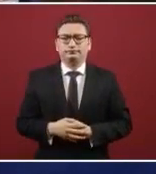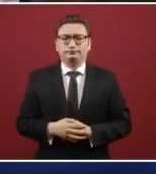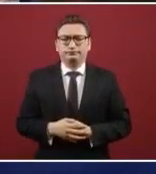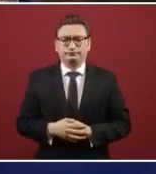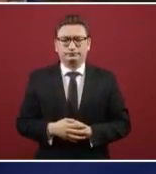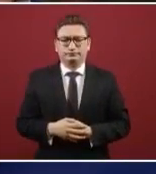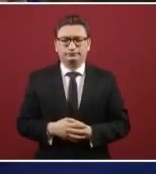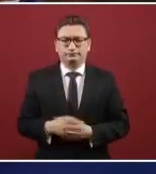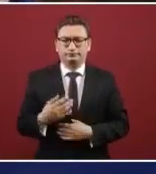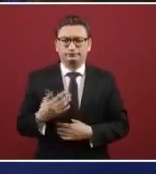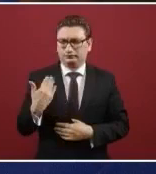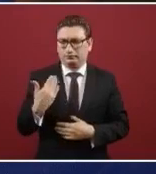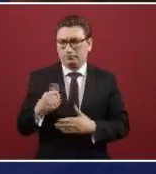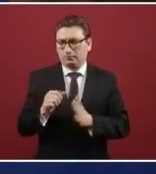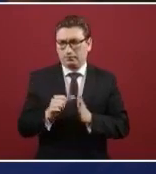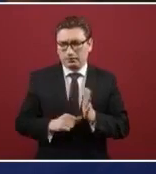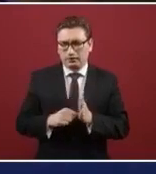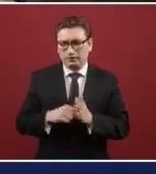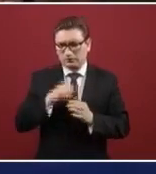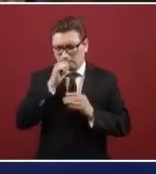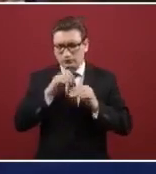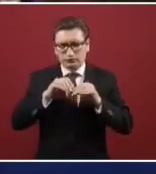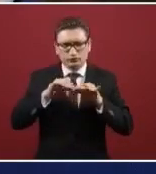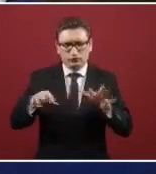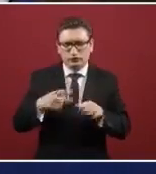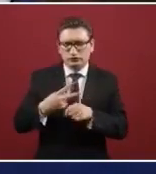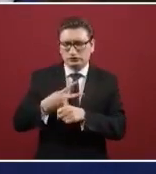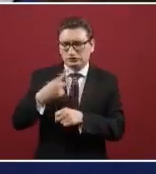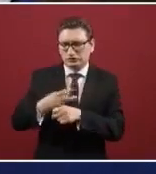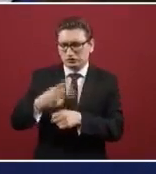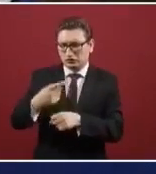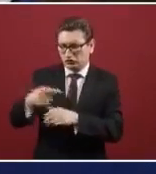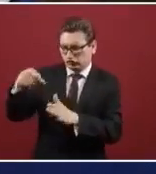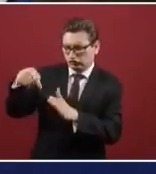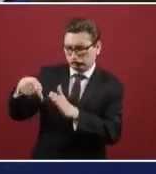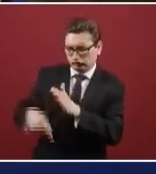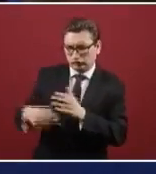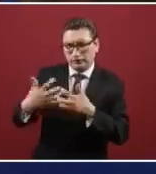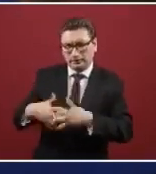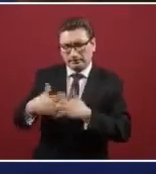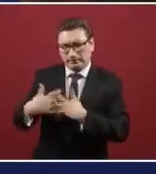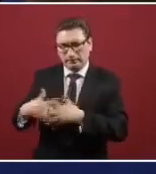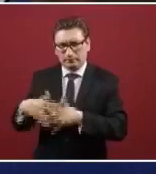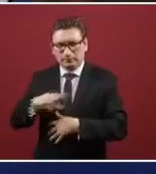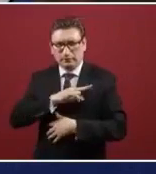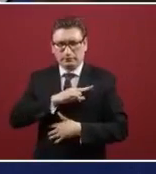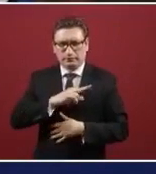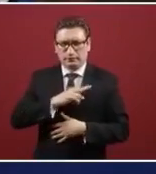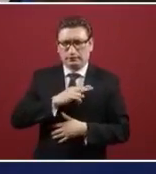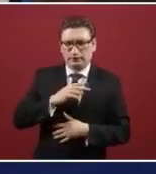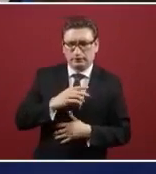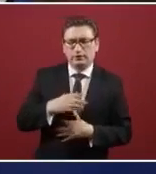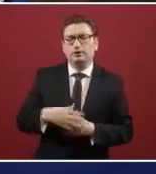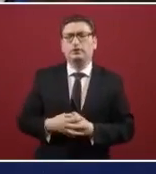este mes vimos el anuncio de un segundo pozo desarrollado por una empresa privada en el campo